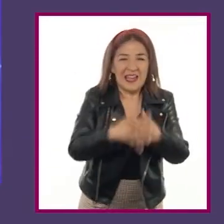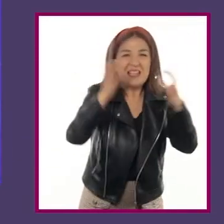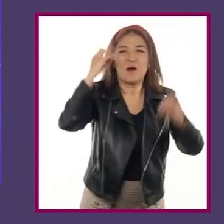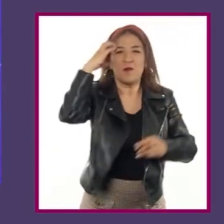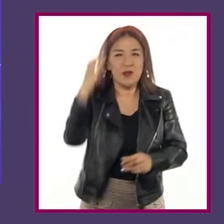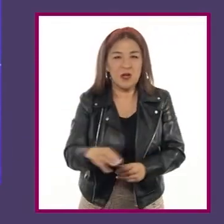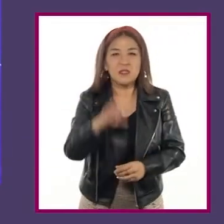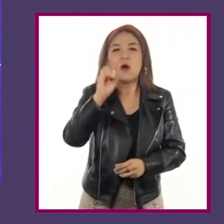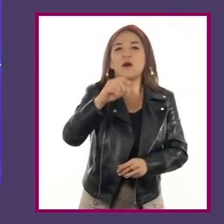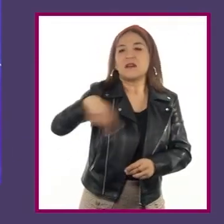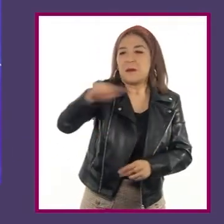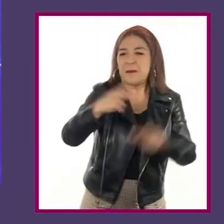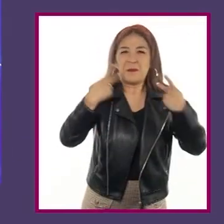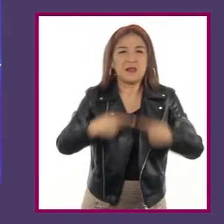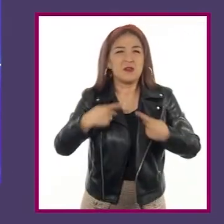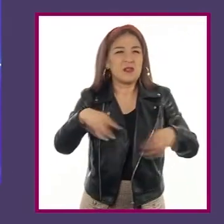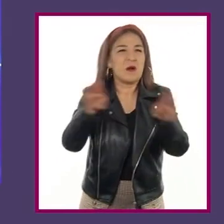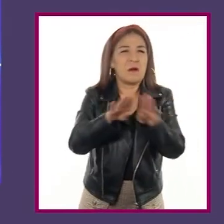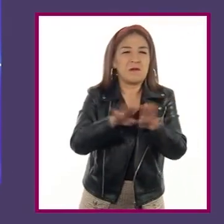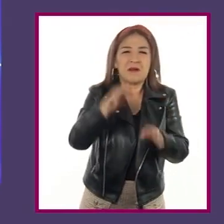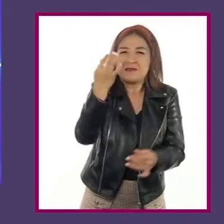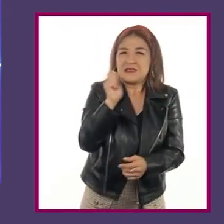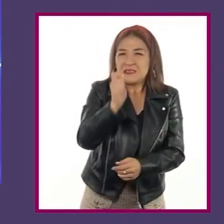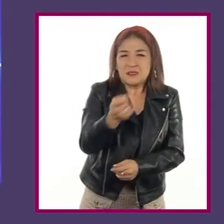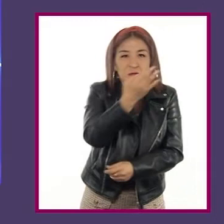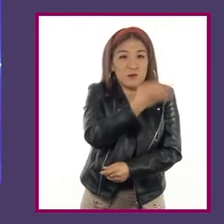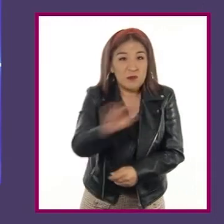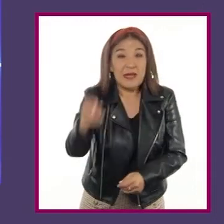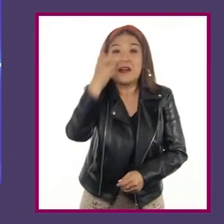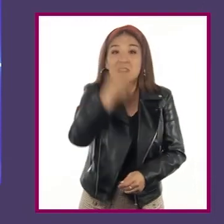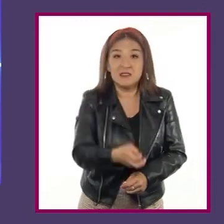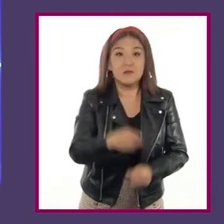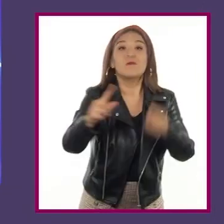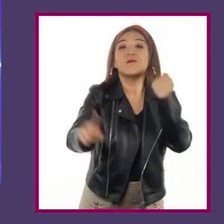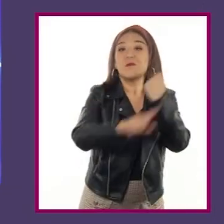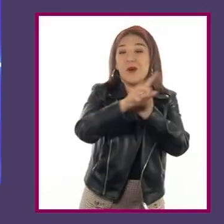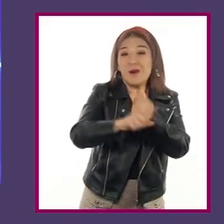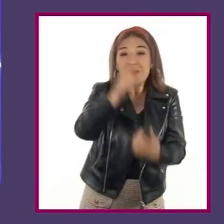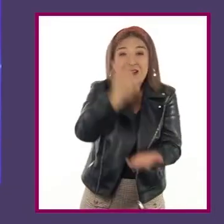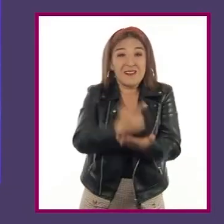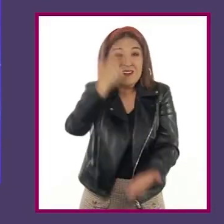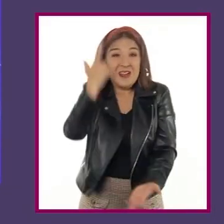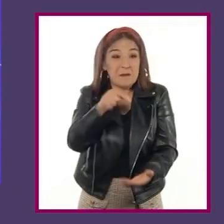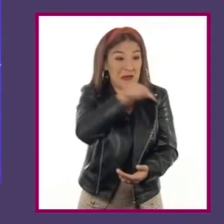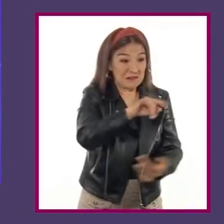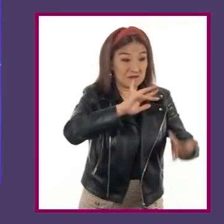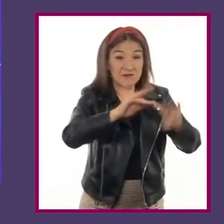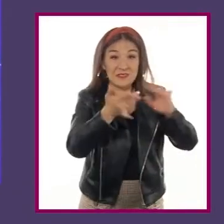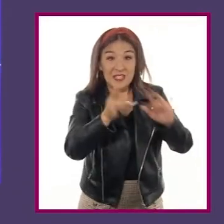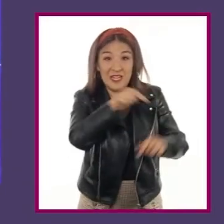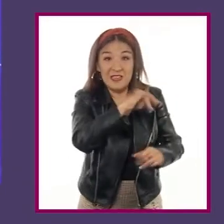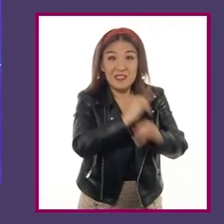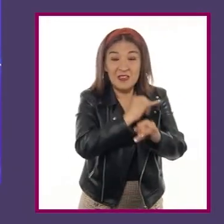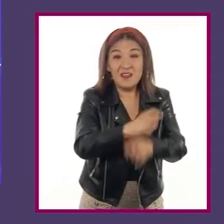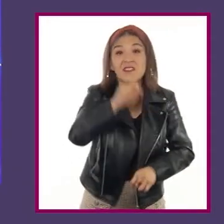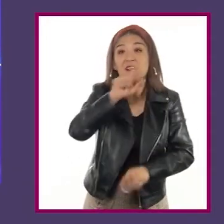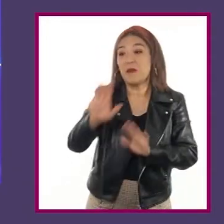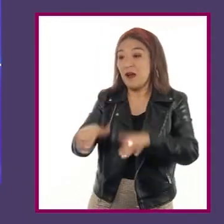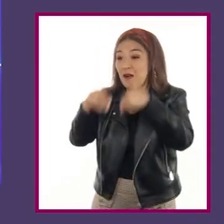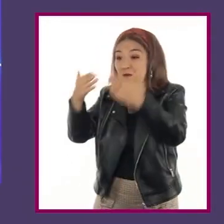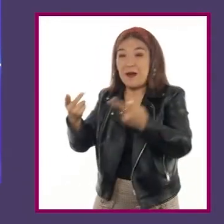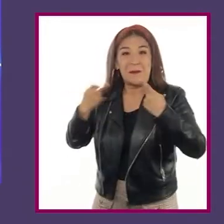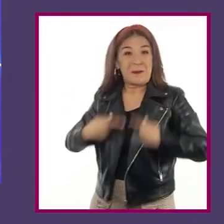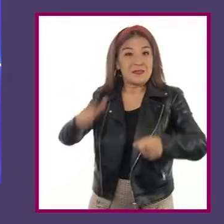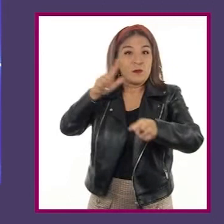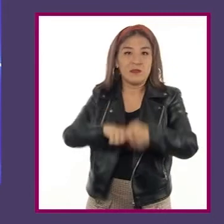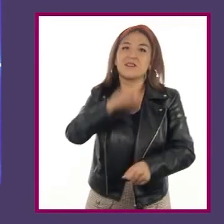ya lo sabemos, esto puede traer consecuencias muy graves tanto dentro como fuera del ciberespacio. Así pues, estas son